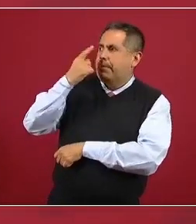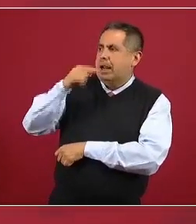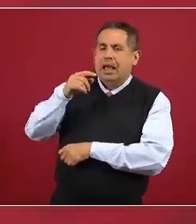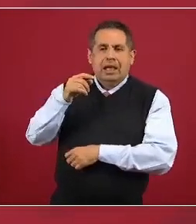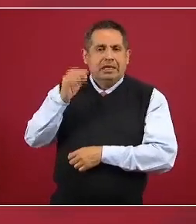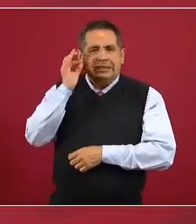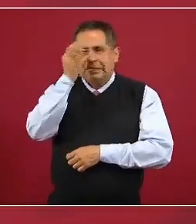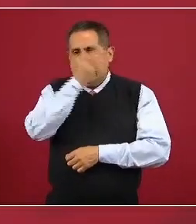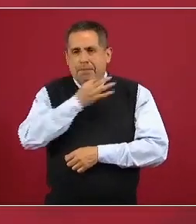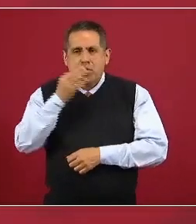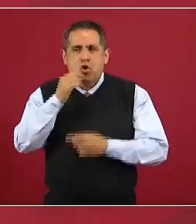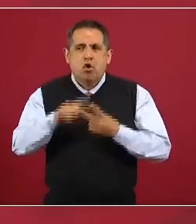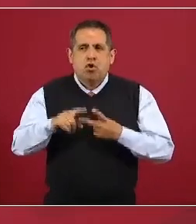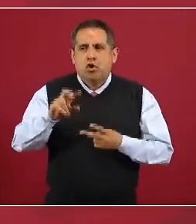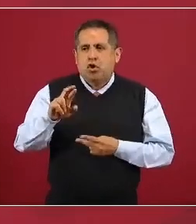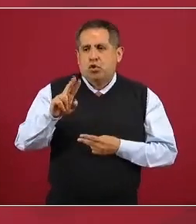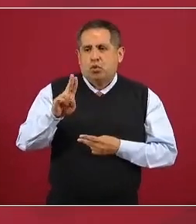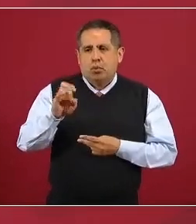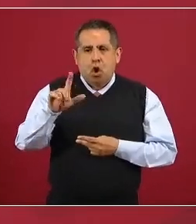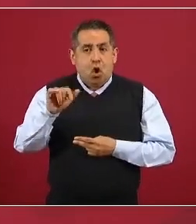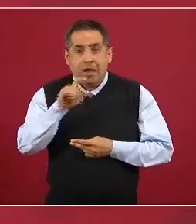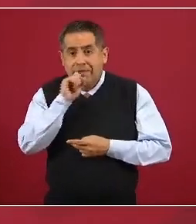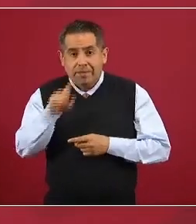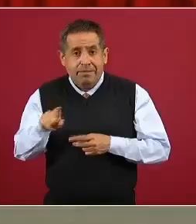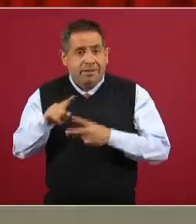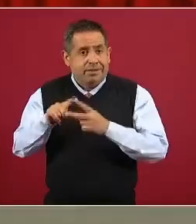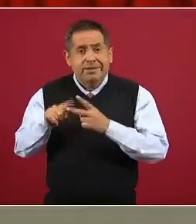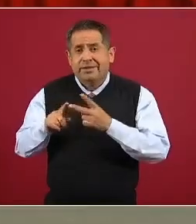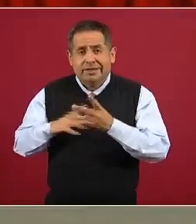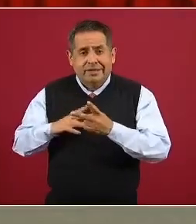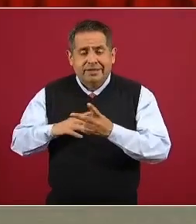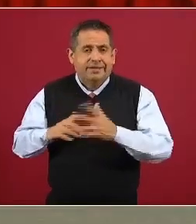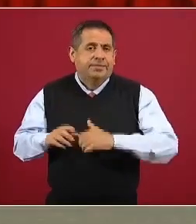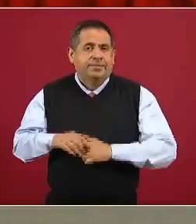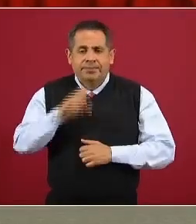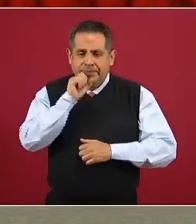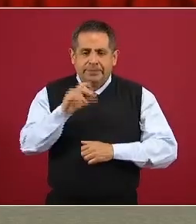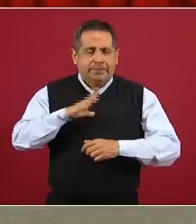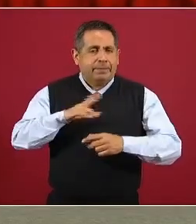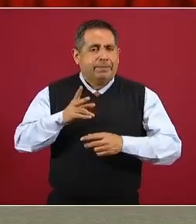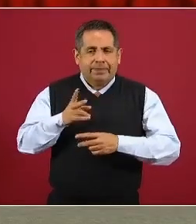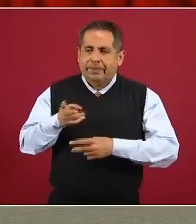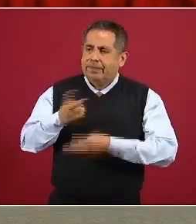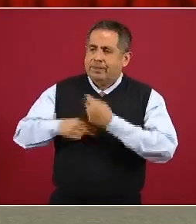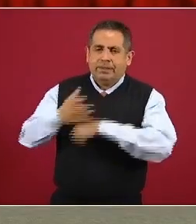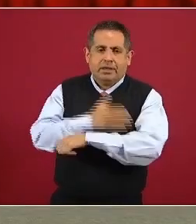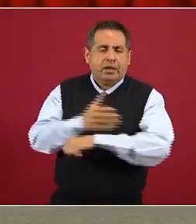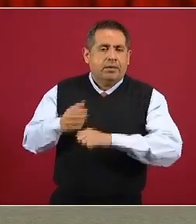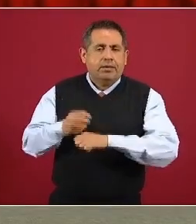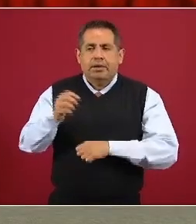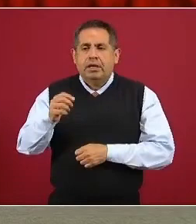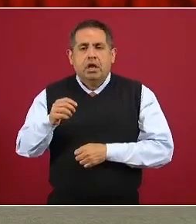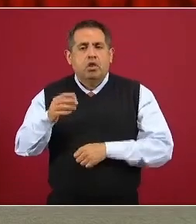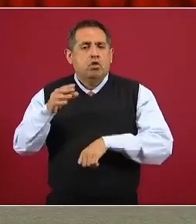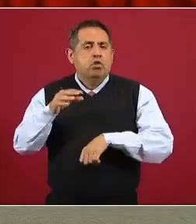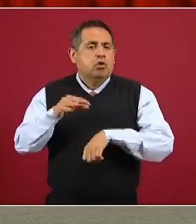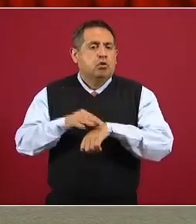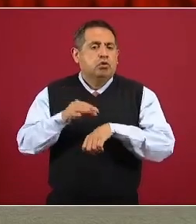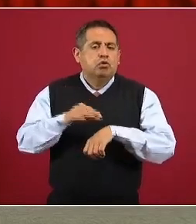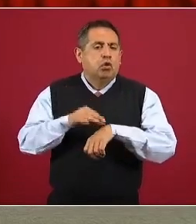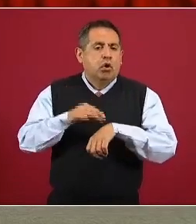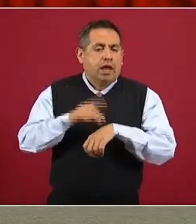nos van a platicar mucho sobre estas actividades, y también nos acompaña esta noche la doctora Santa Ceballos. La